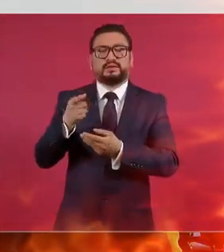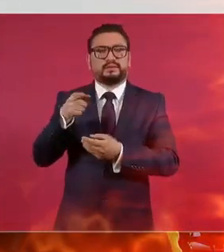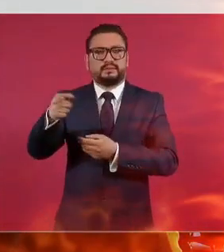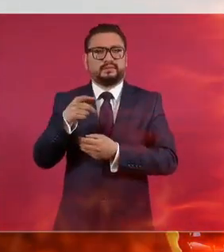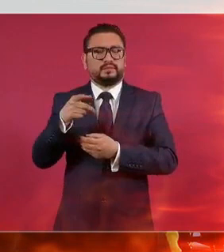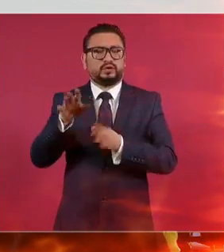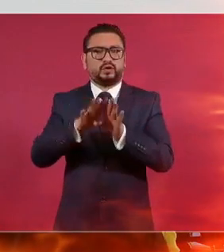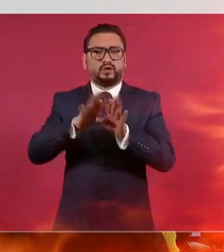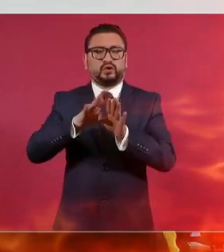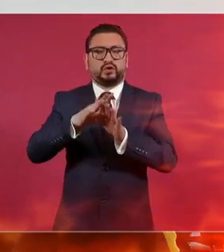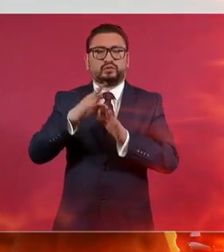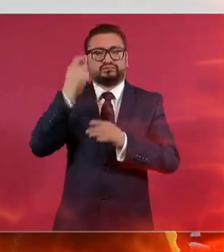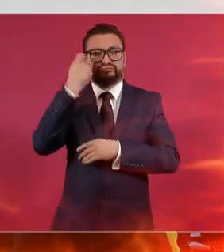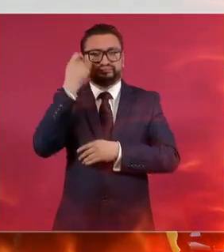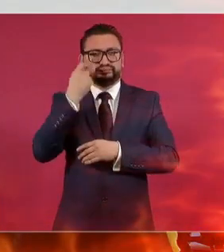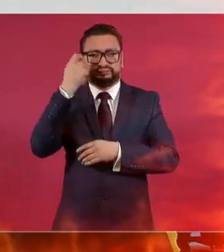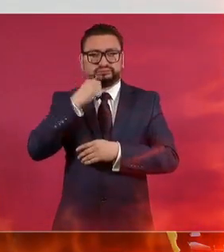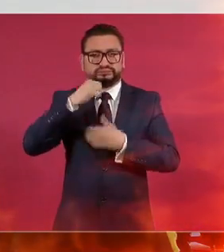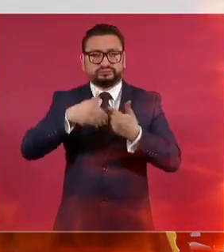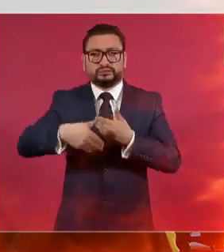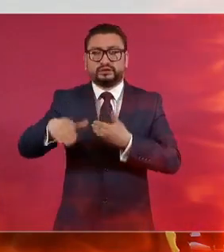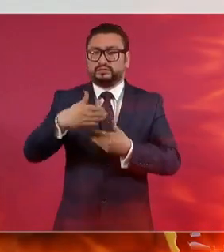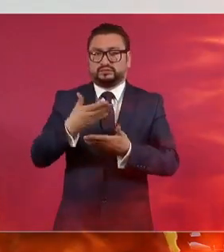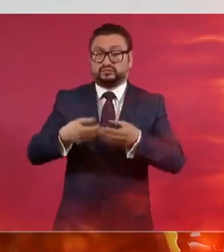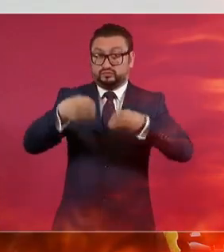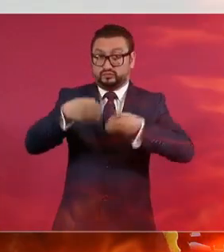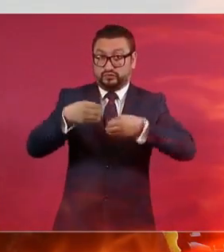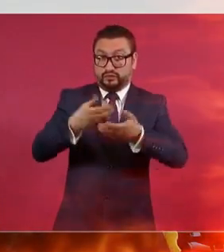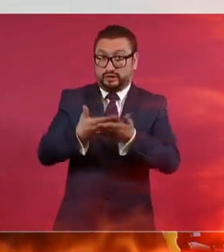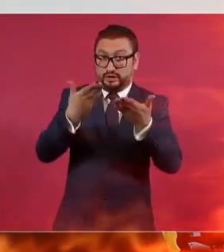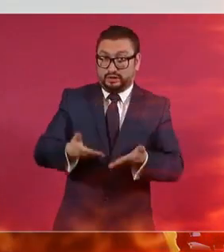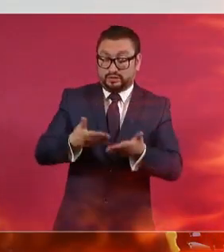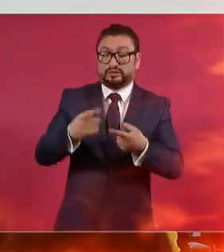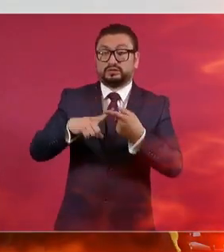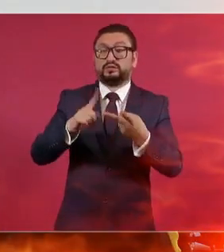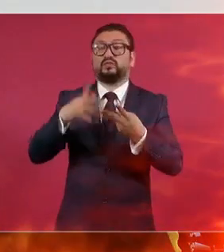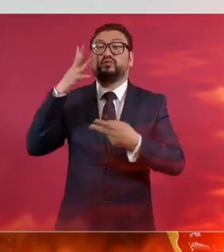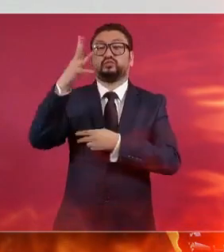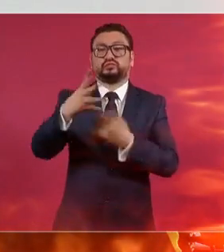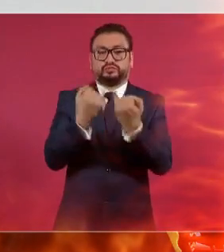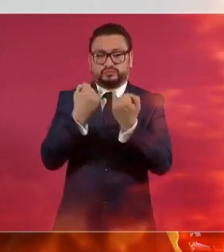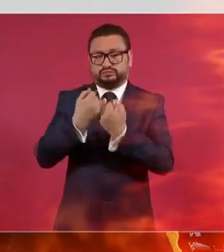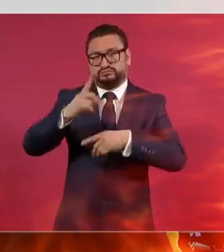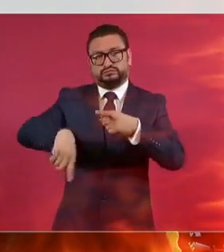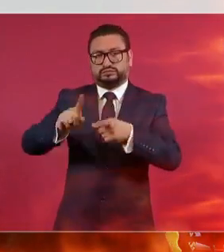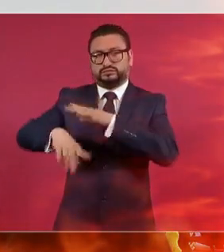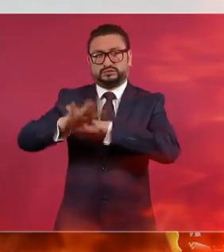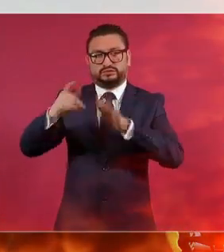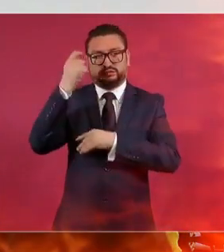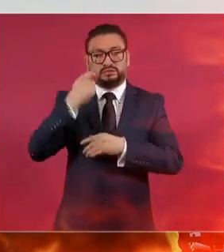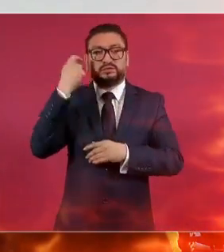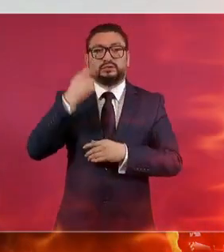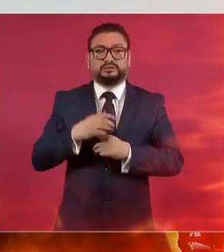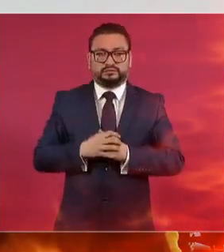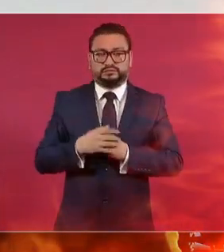va a designar por mayoría calificada a una persona interina para que ocupe el cargo hasta que se realice la siguiente elección ordinaria. Para los